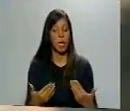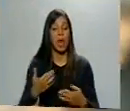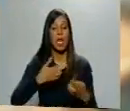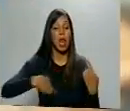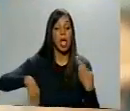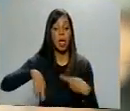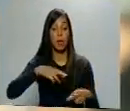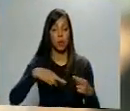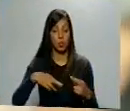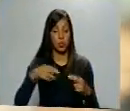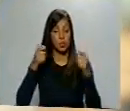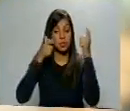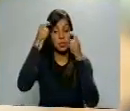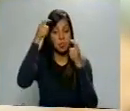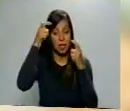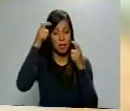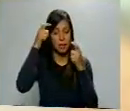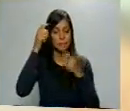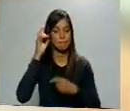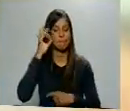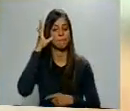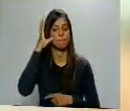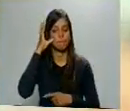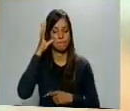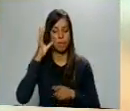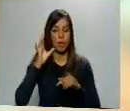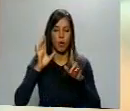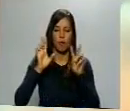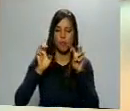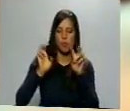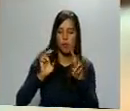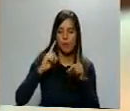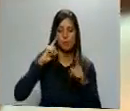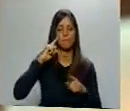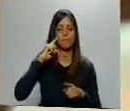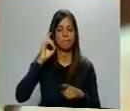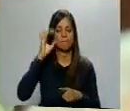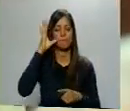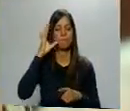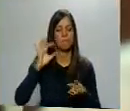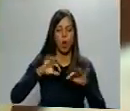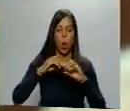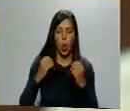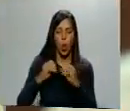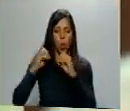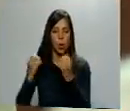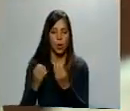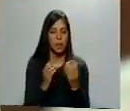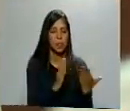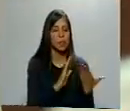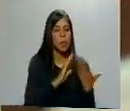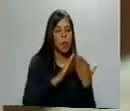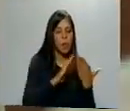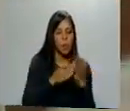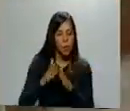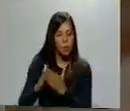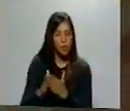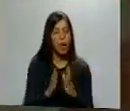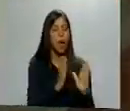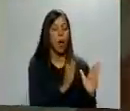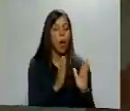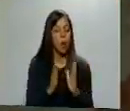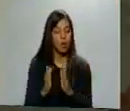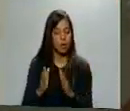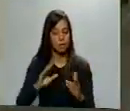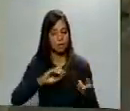revolución bolivariana ha creado nuevas formas de organización y de empoderamiento.